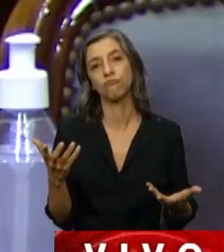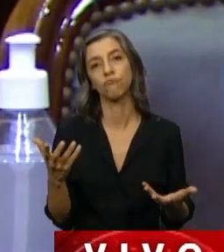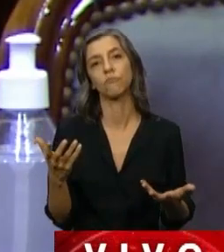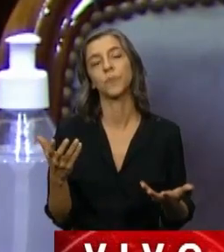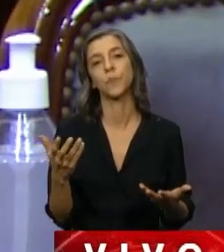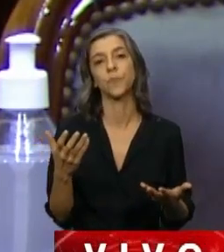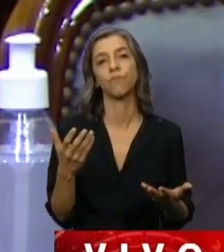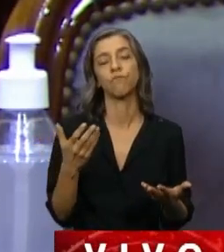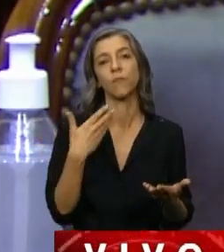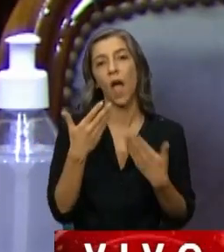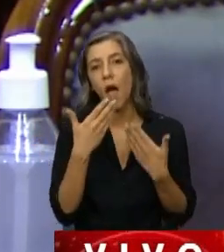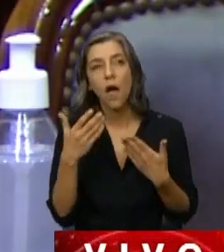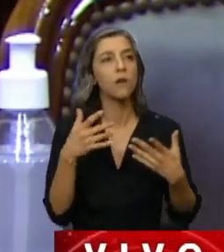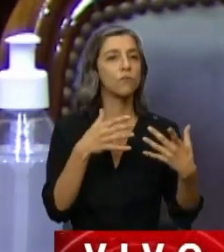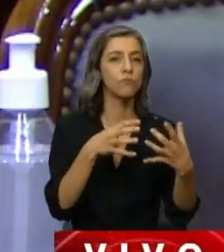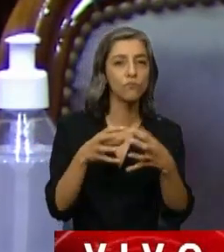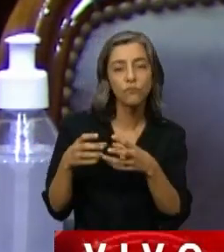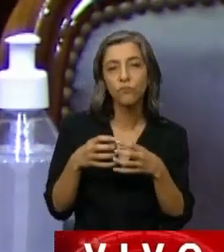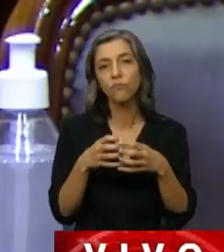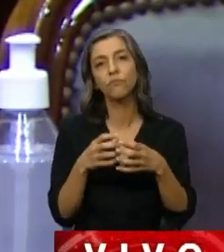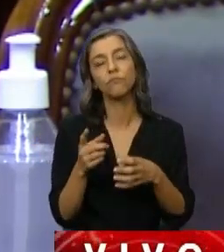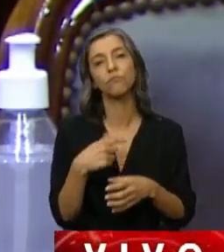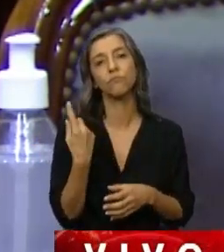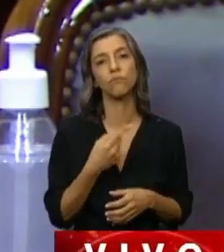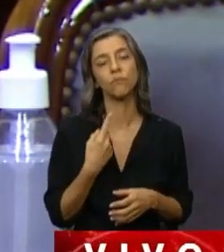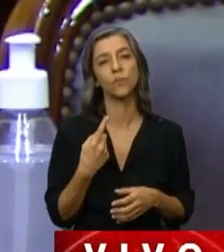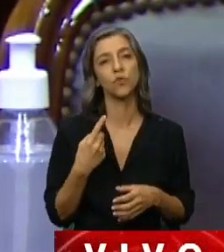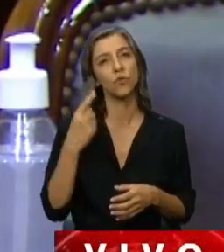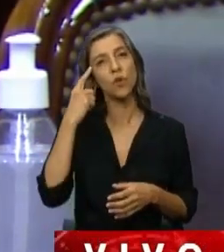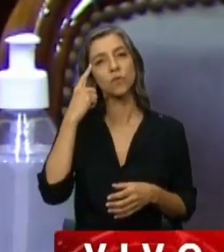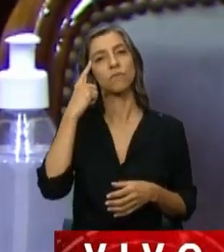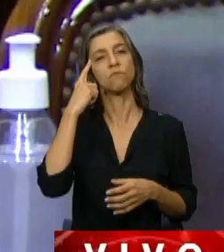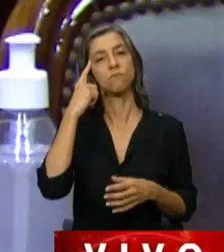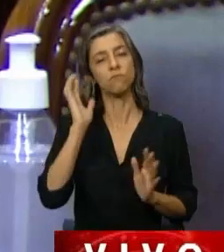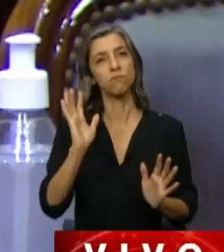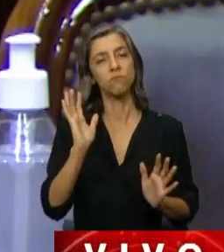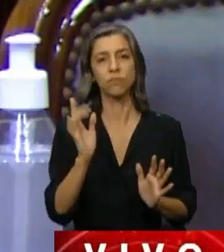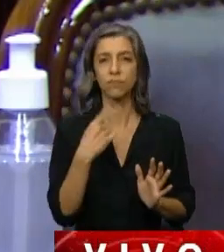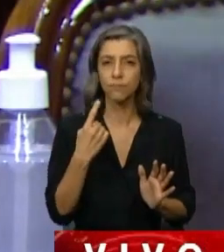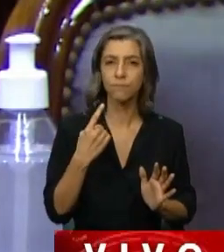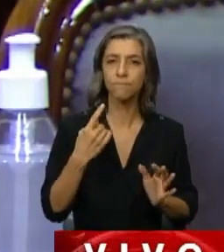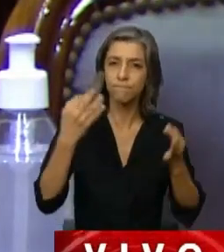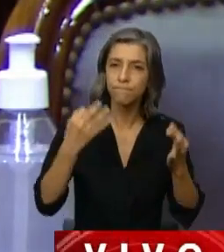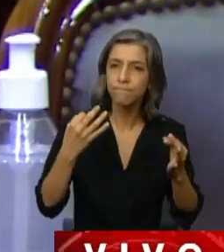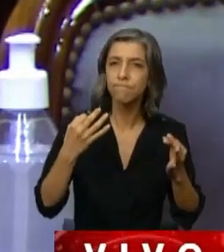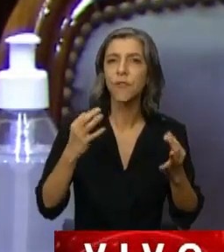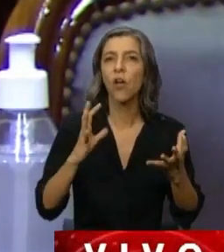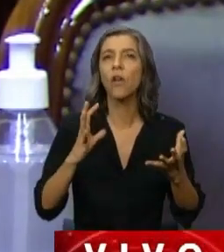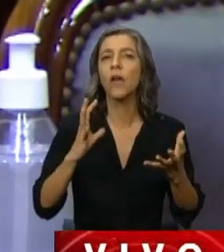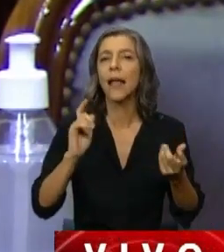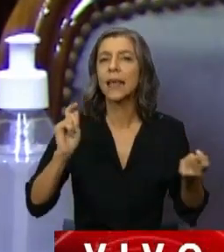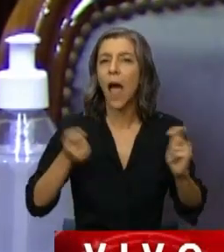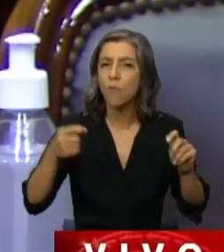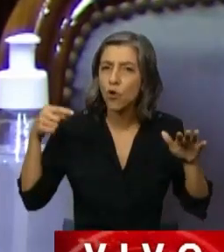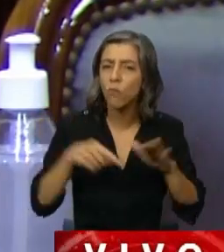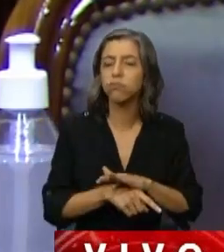con una base ética no son objeciones de forma es empezar impensable